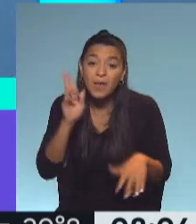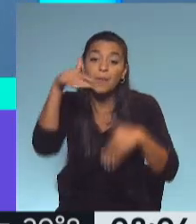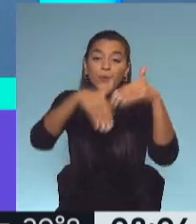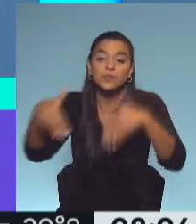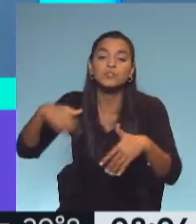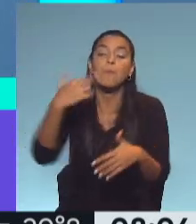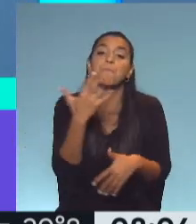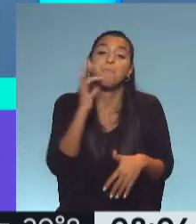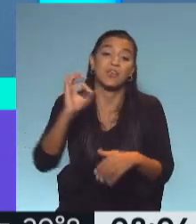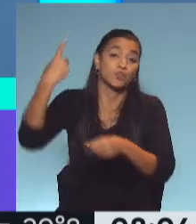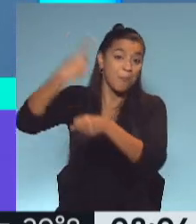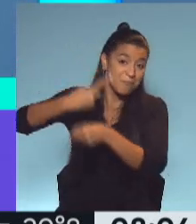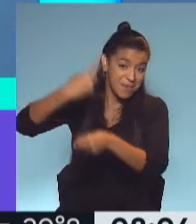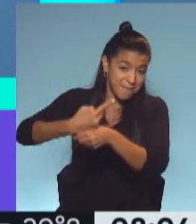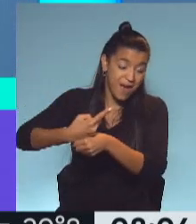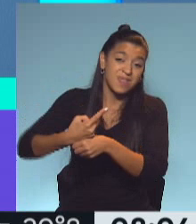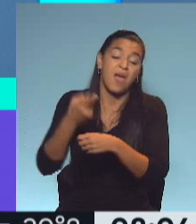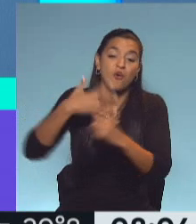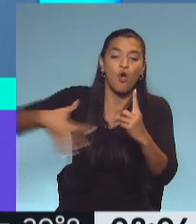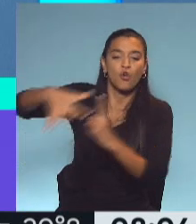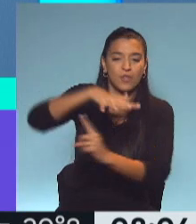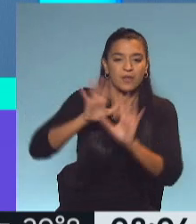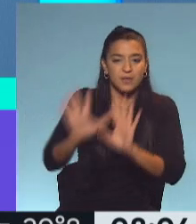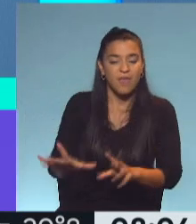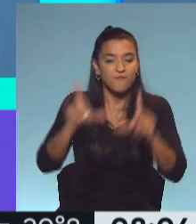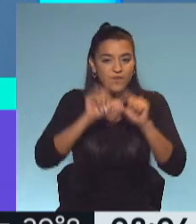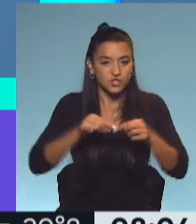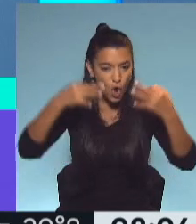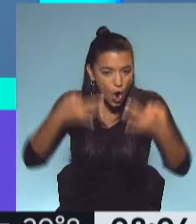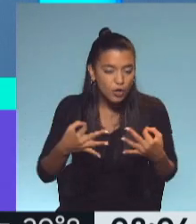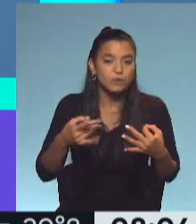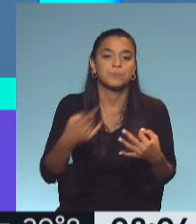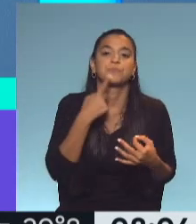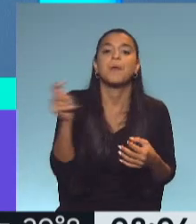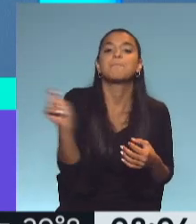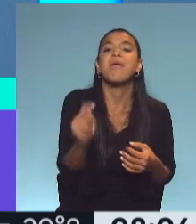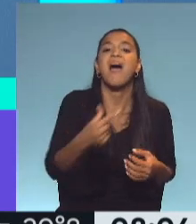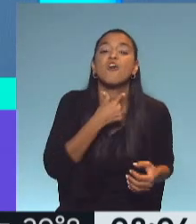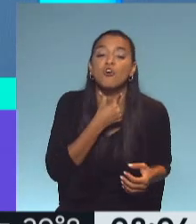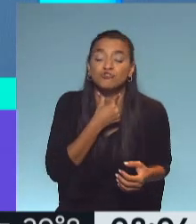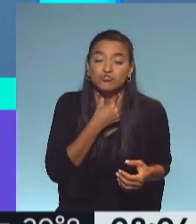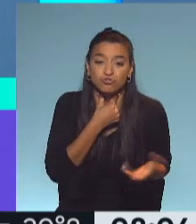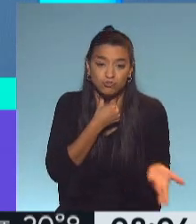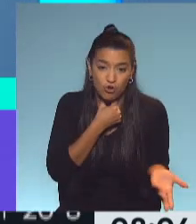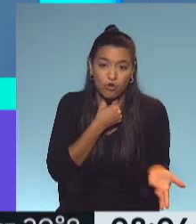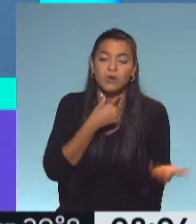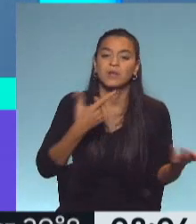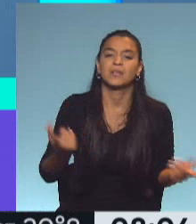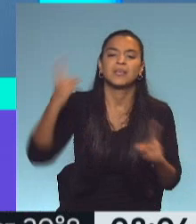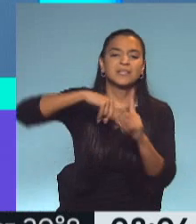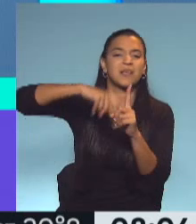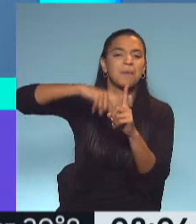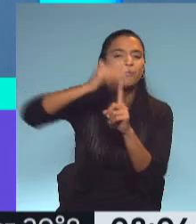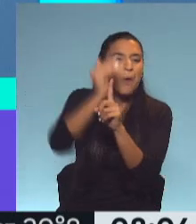primarias en este contexto, y además sabemos que la fecha original de las primarias es en el mes de agosto, con las temperaturas